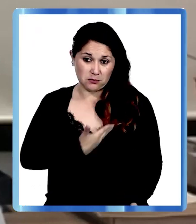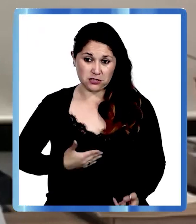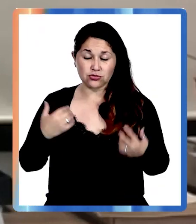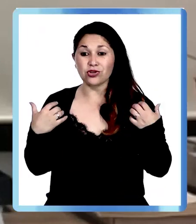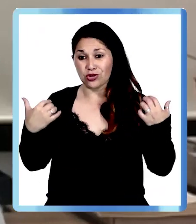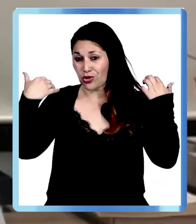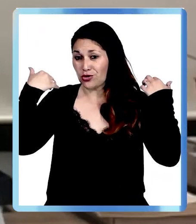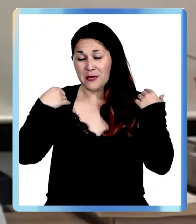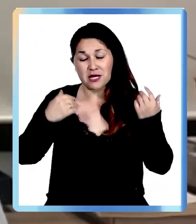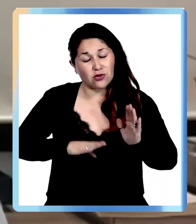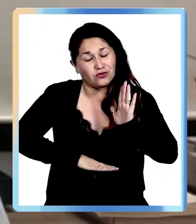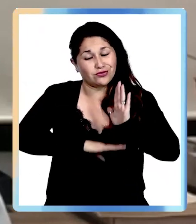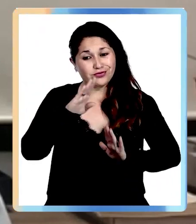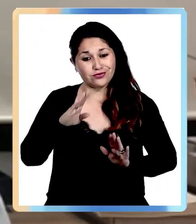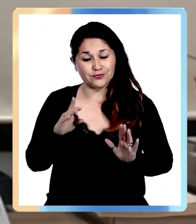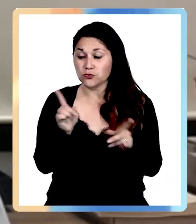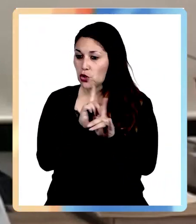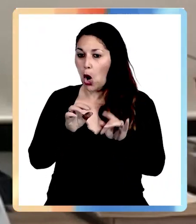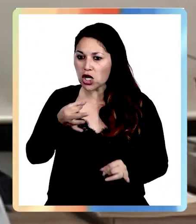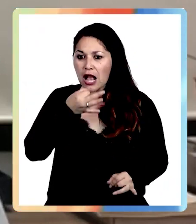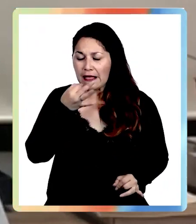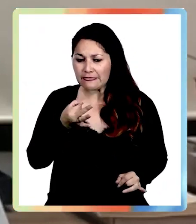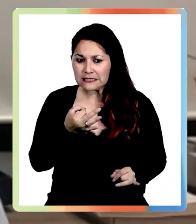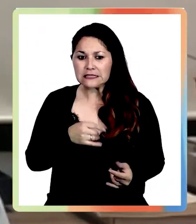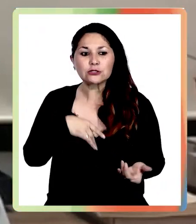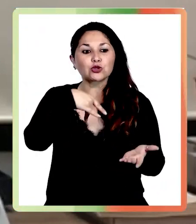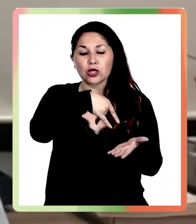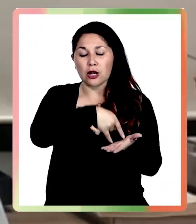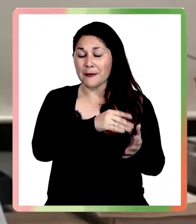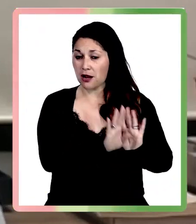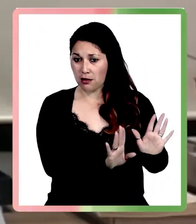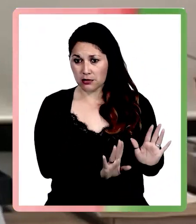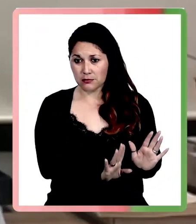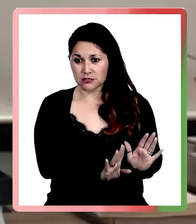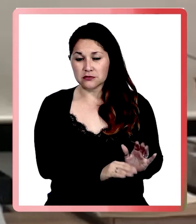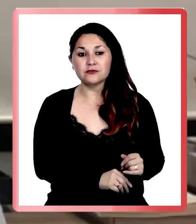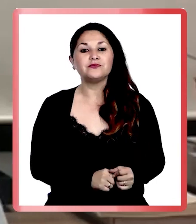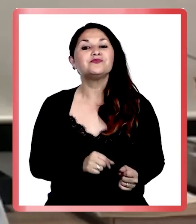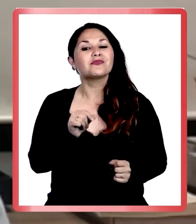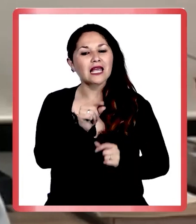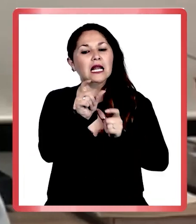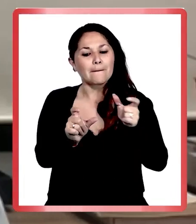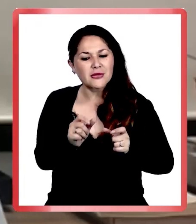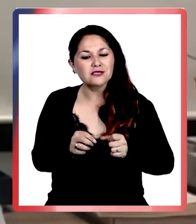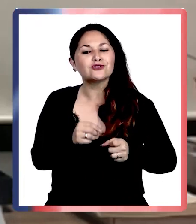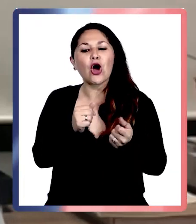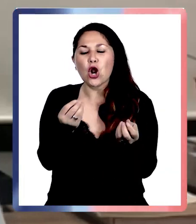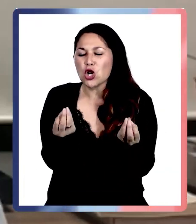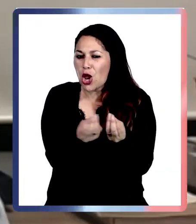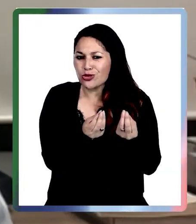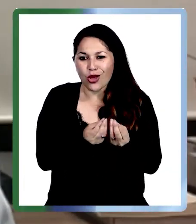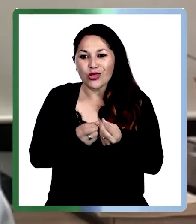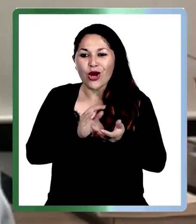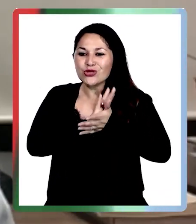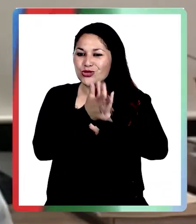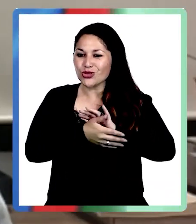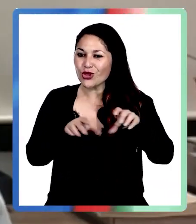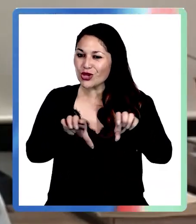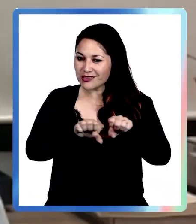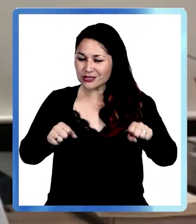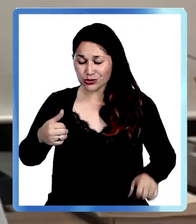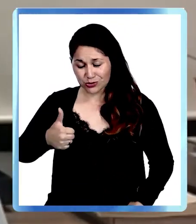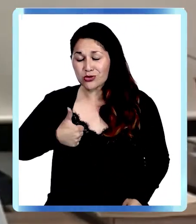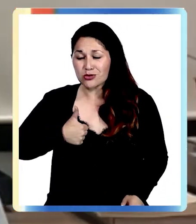una responsabilidad enorme, no estoy hablando solo de los parlamentarios, aquí es un trabajo y una responsabilidad del Ejecutivo y de los